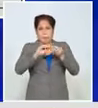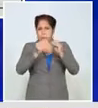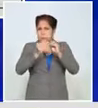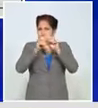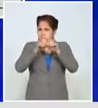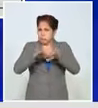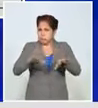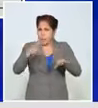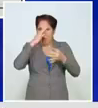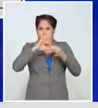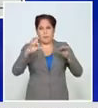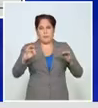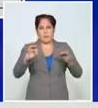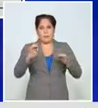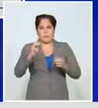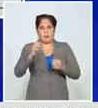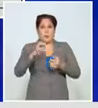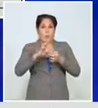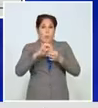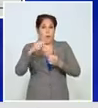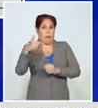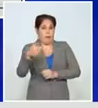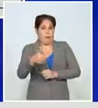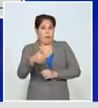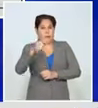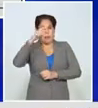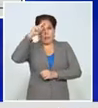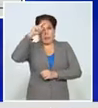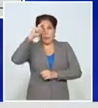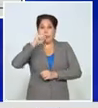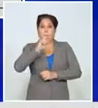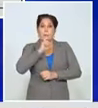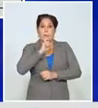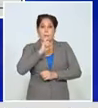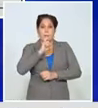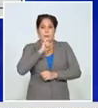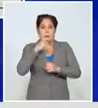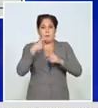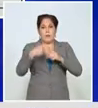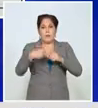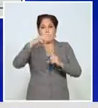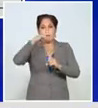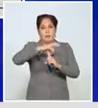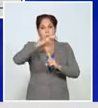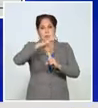en Guanajay, San Antonio de los Baños y San Cristóbal.